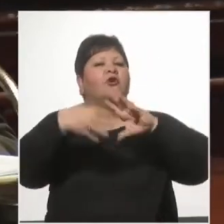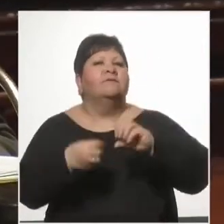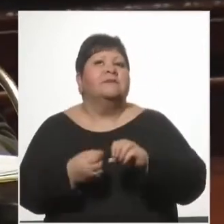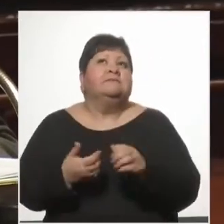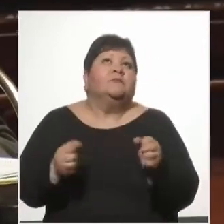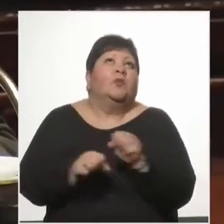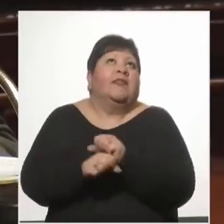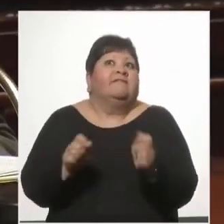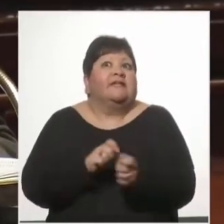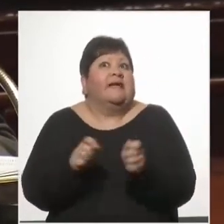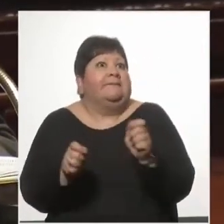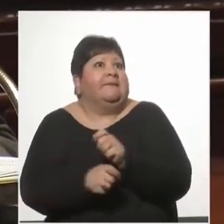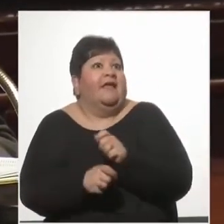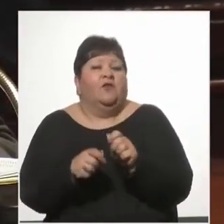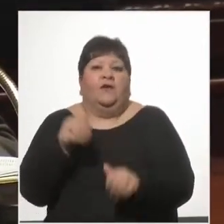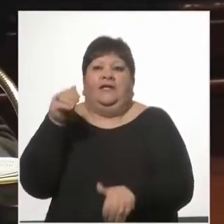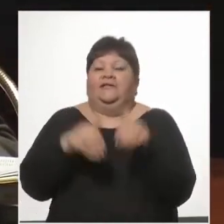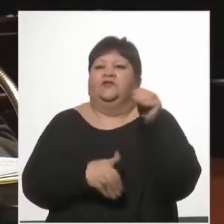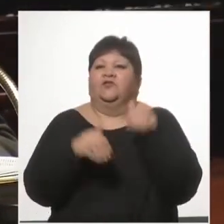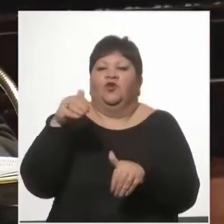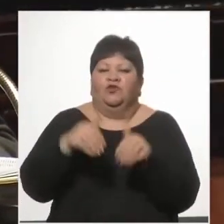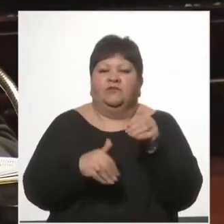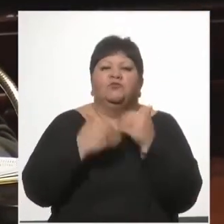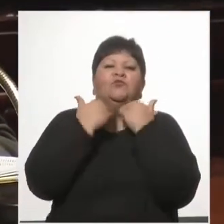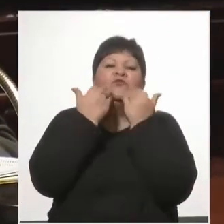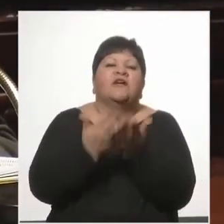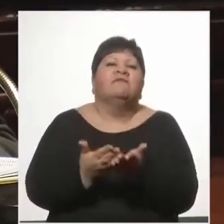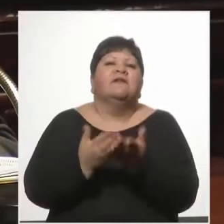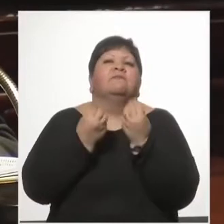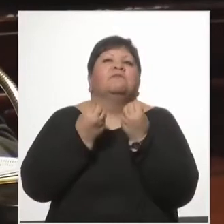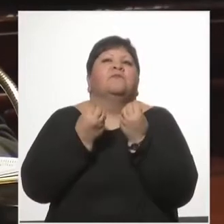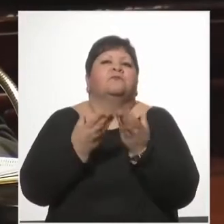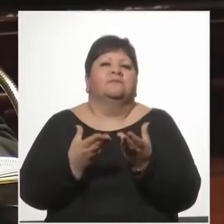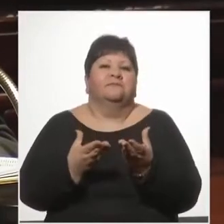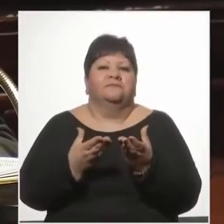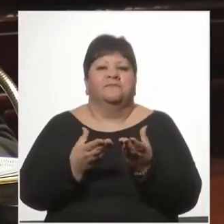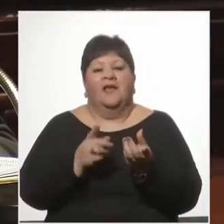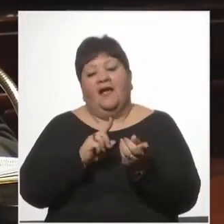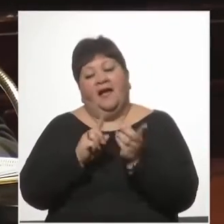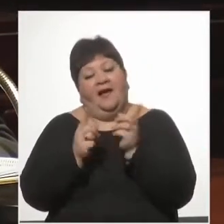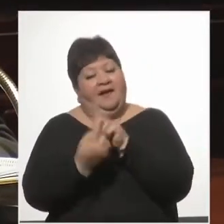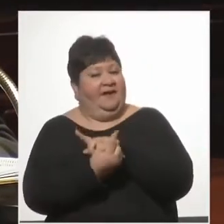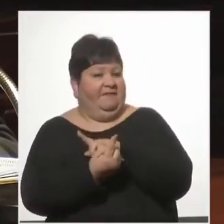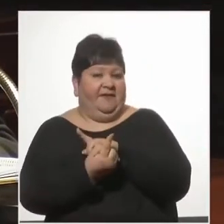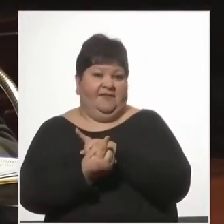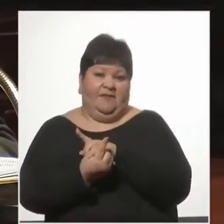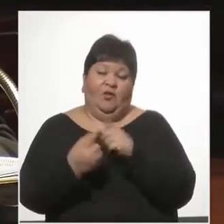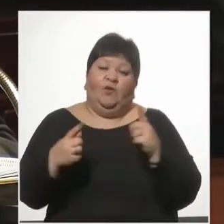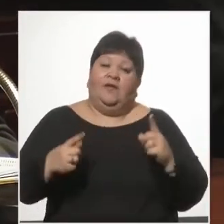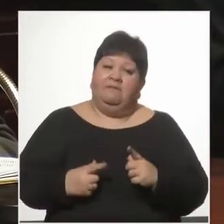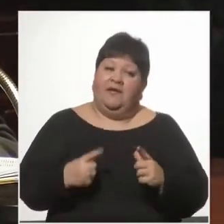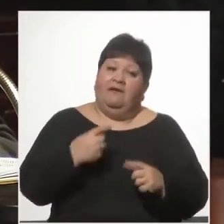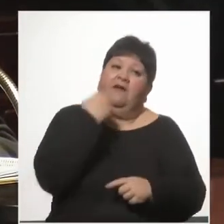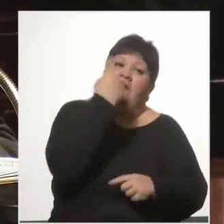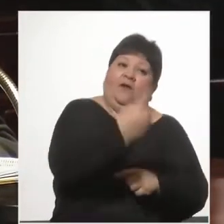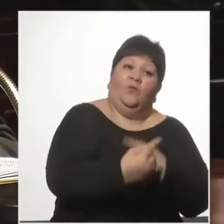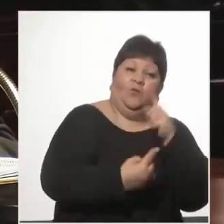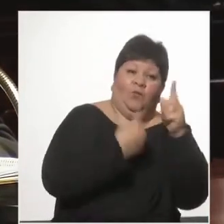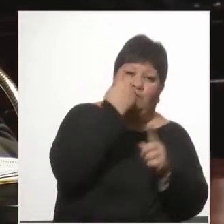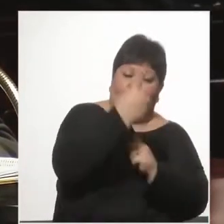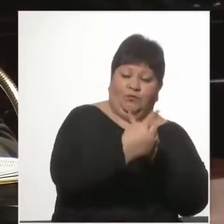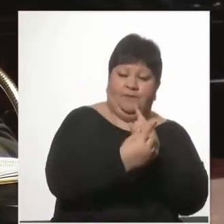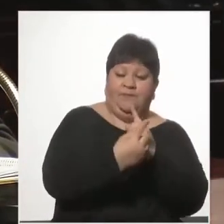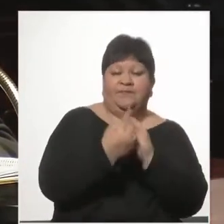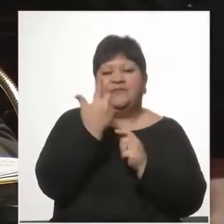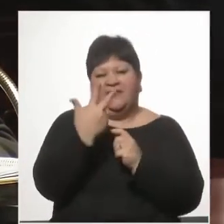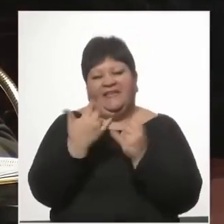elecciones. No sabemos en qué sentido, posiblemente al revés del efecto esperado. 3 días antes